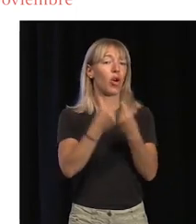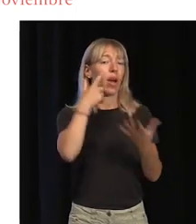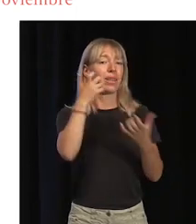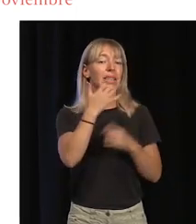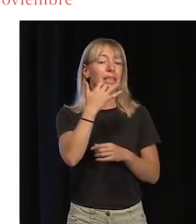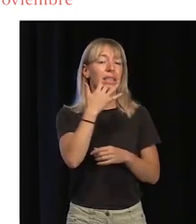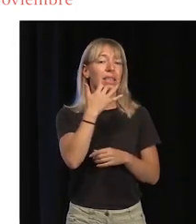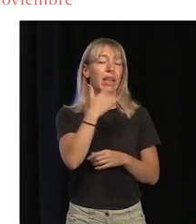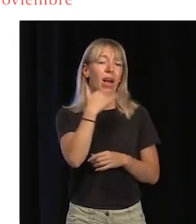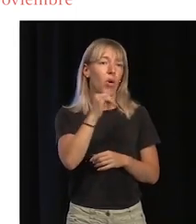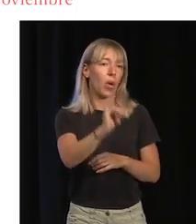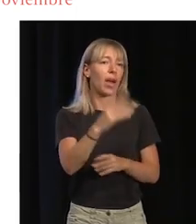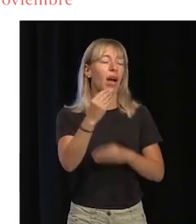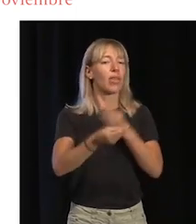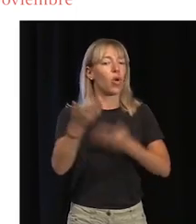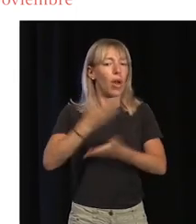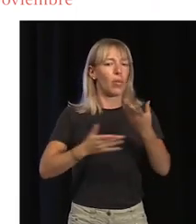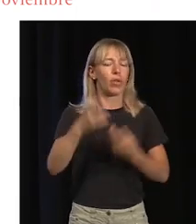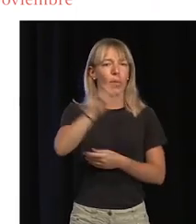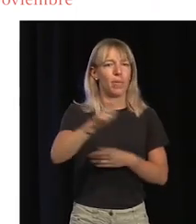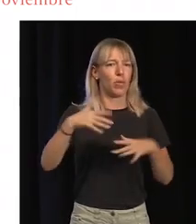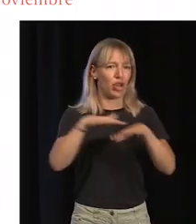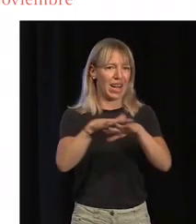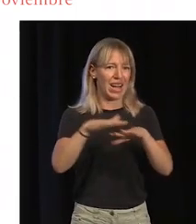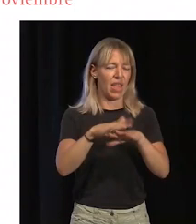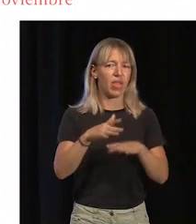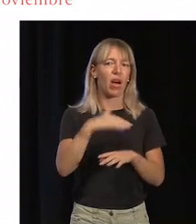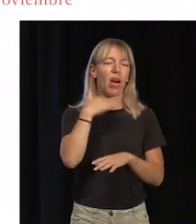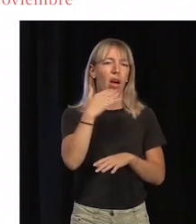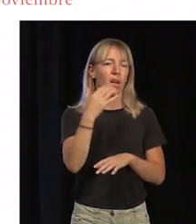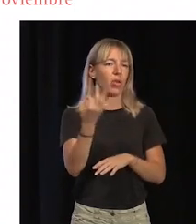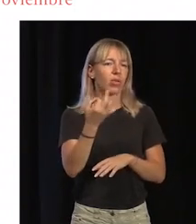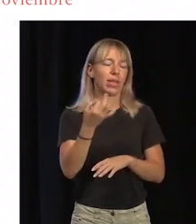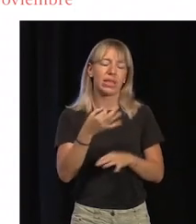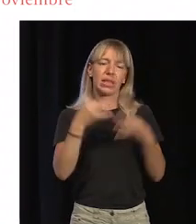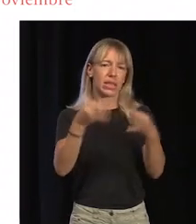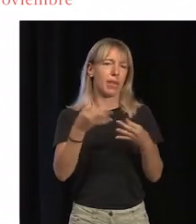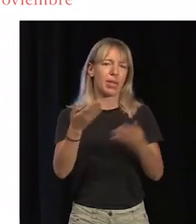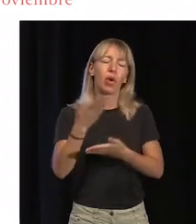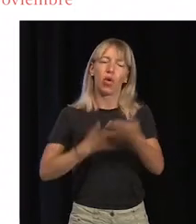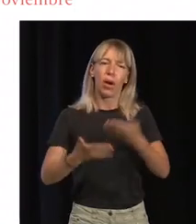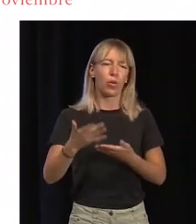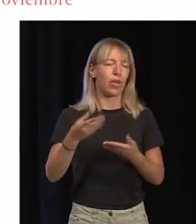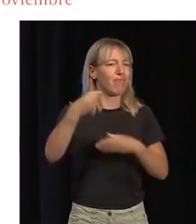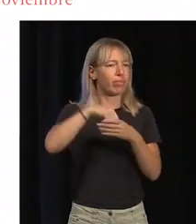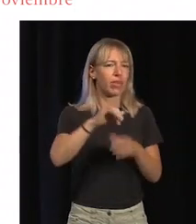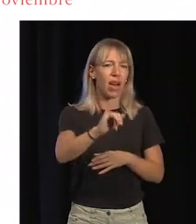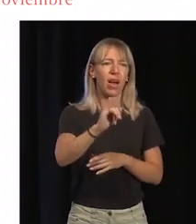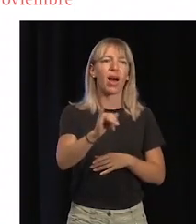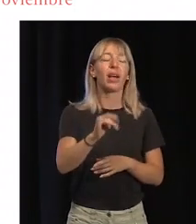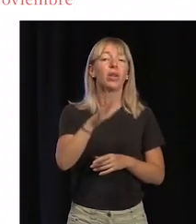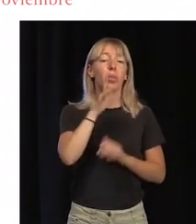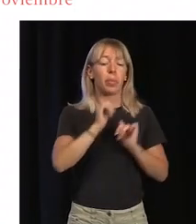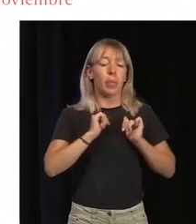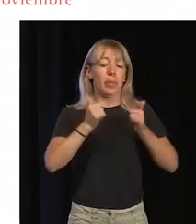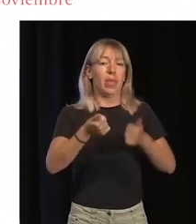algo tiene, es que se hace en colaboración con los miembros de la red. Es algo que está en nuestro ADN siempre, la colaboración. Para